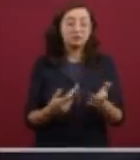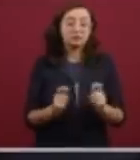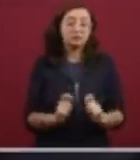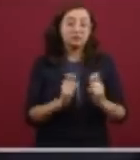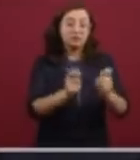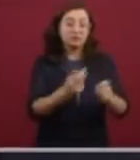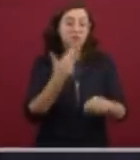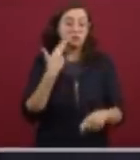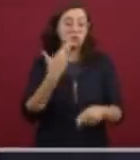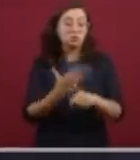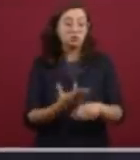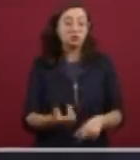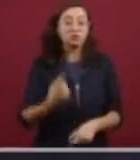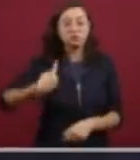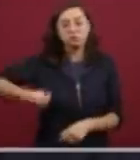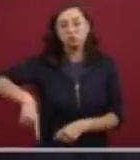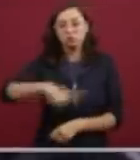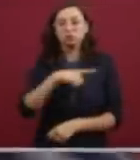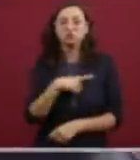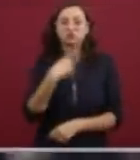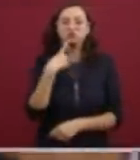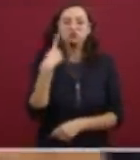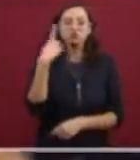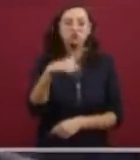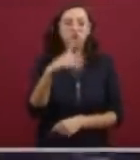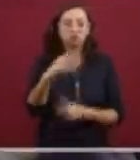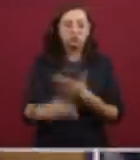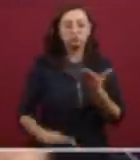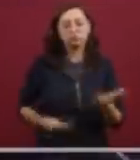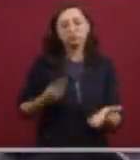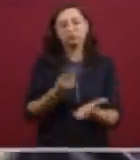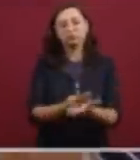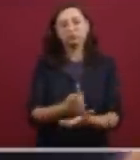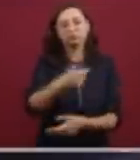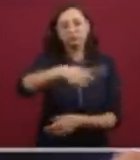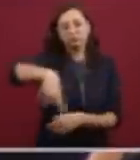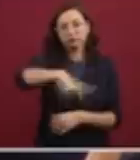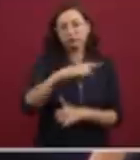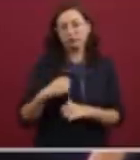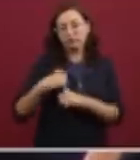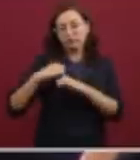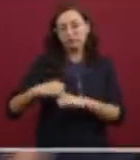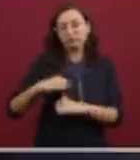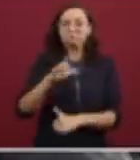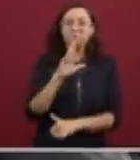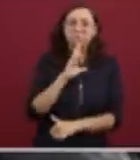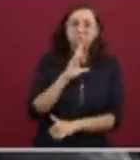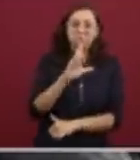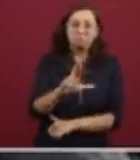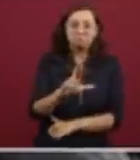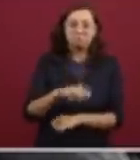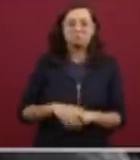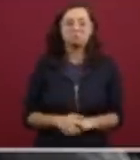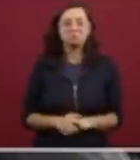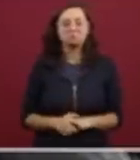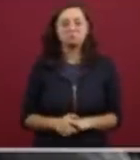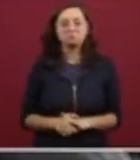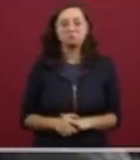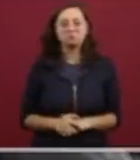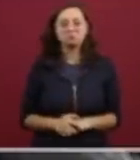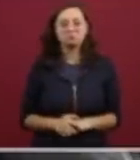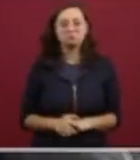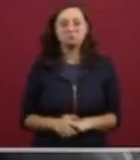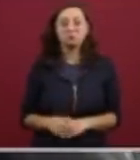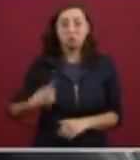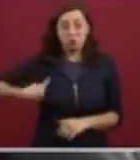una denuncia para que la autoridad competente resuelva sobre este caso, porque no